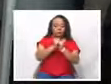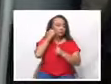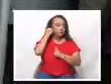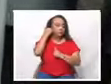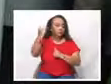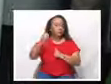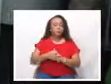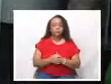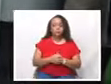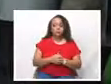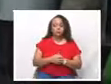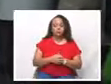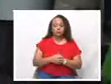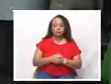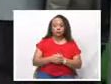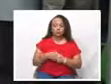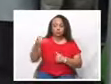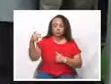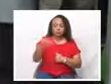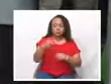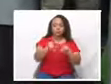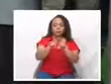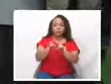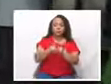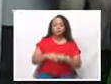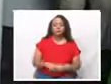todo, se va acercando también